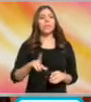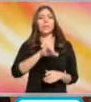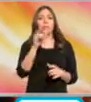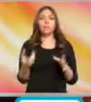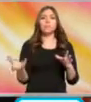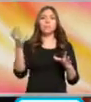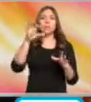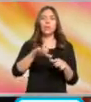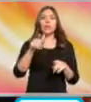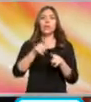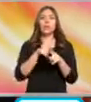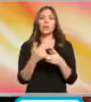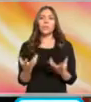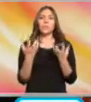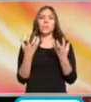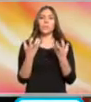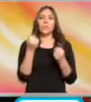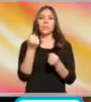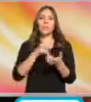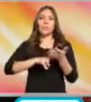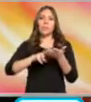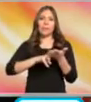conservar su color y de esto